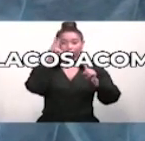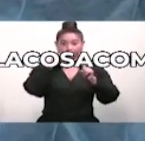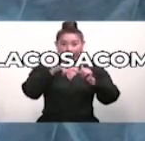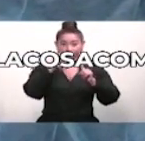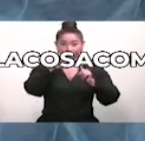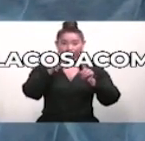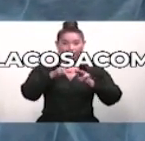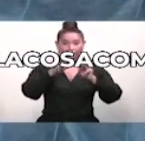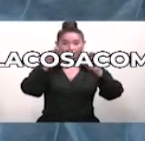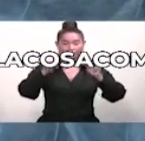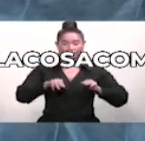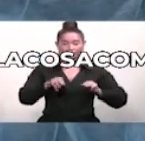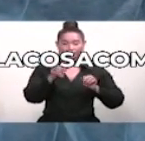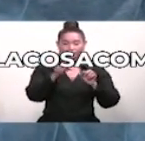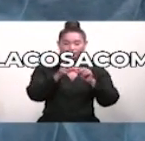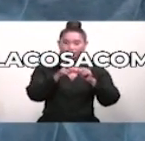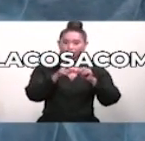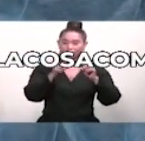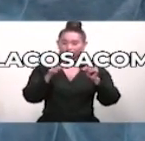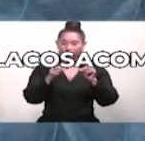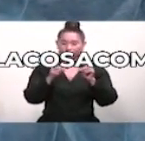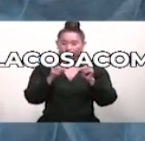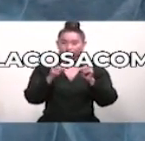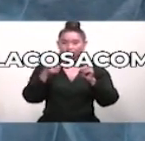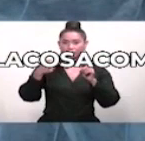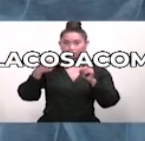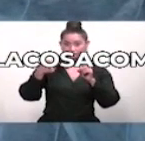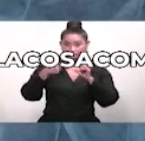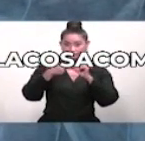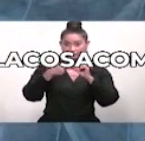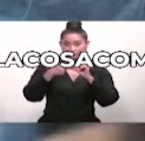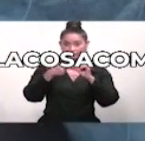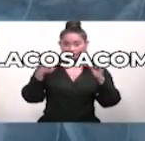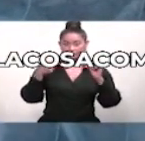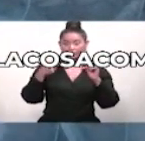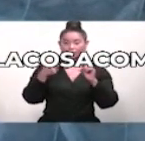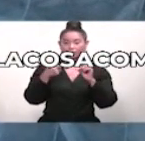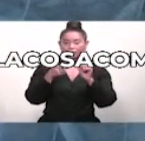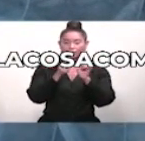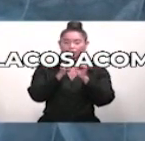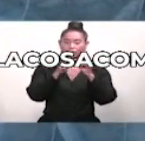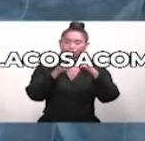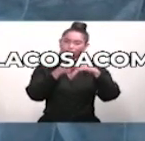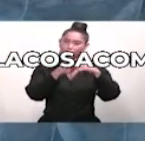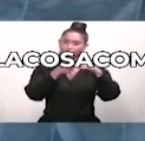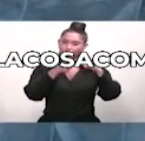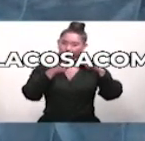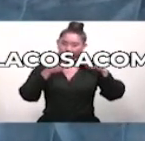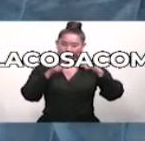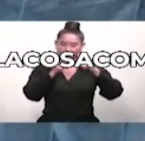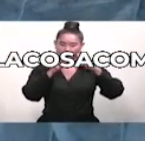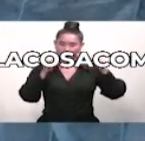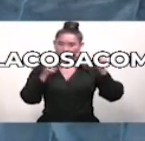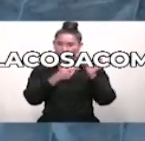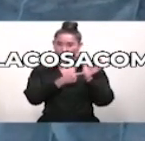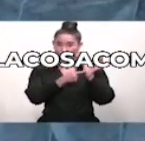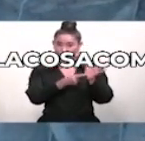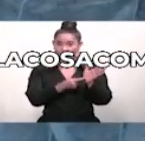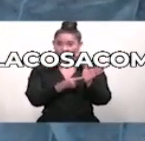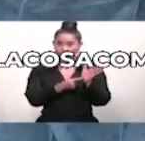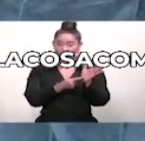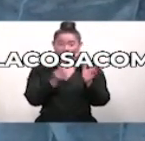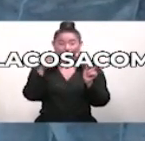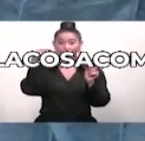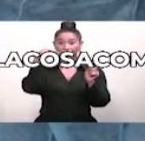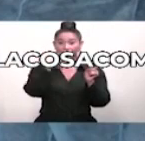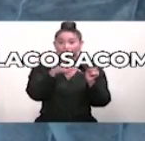desafíos que implica. Ella decía que más allá de lo que se escribe en la práctica, lo que significa,